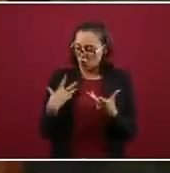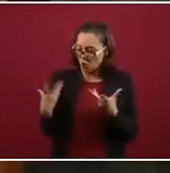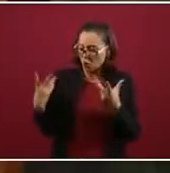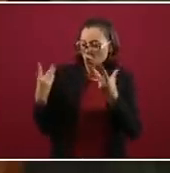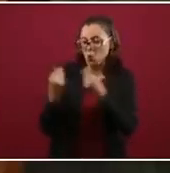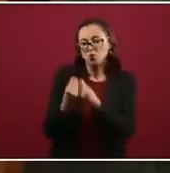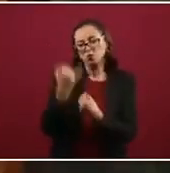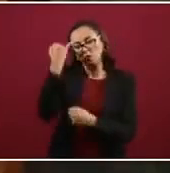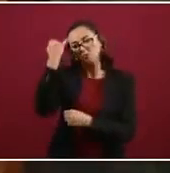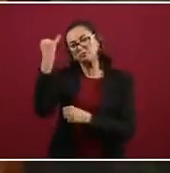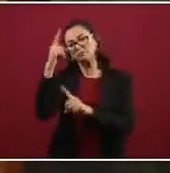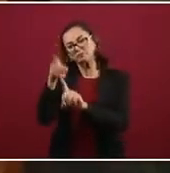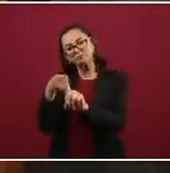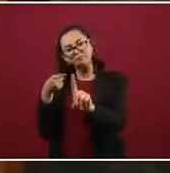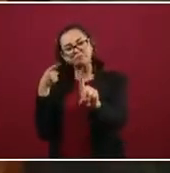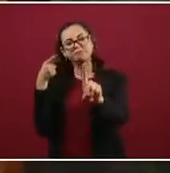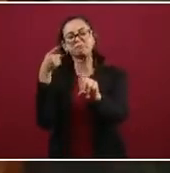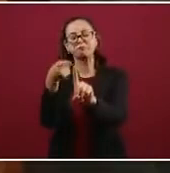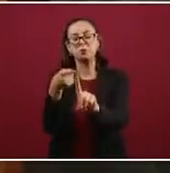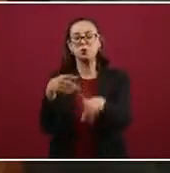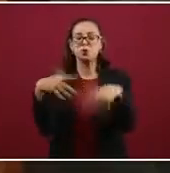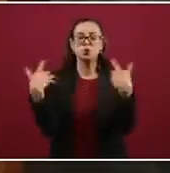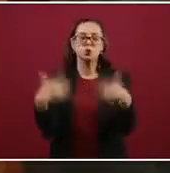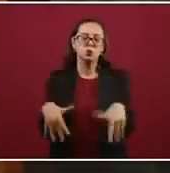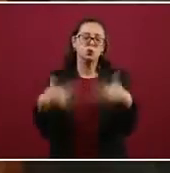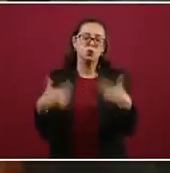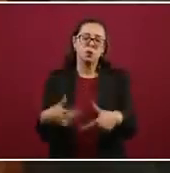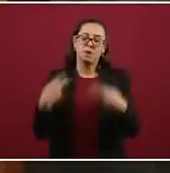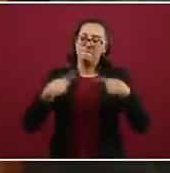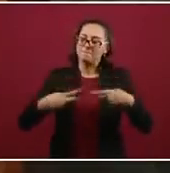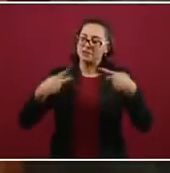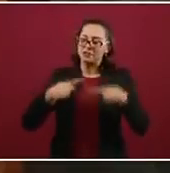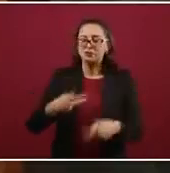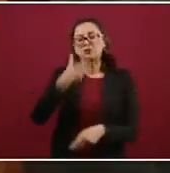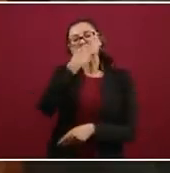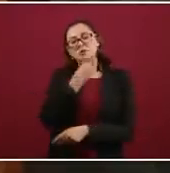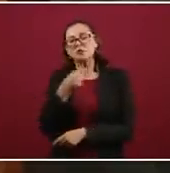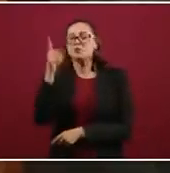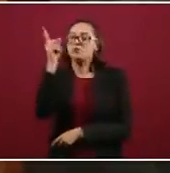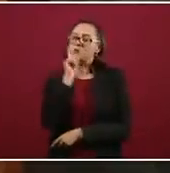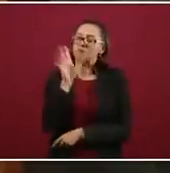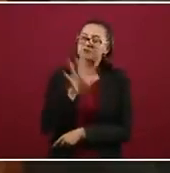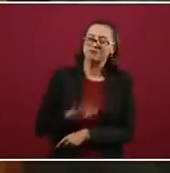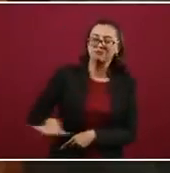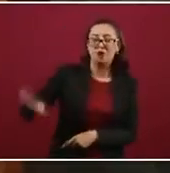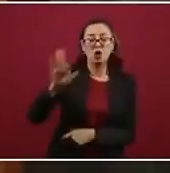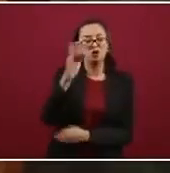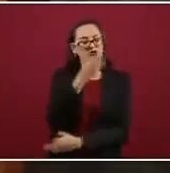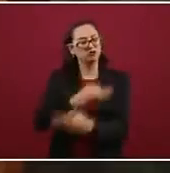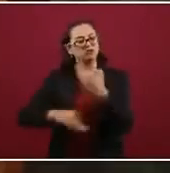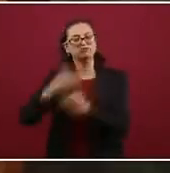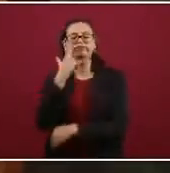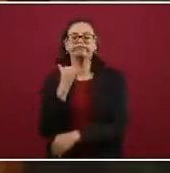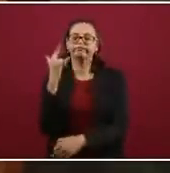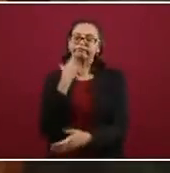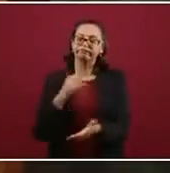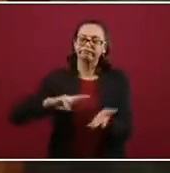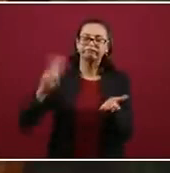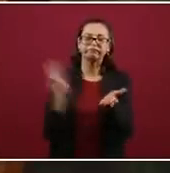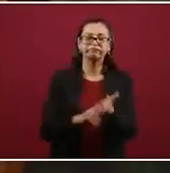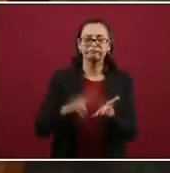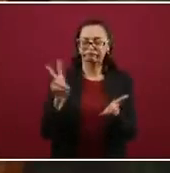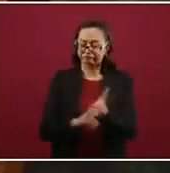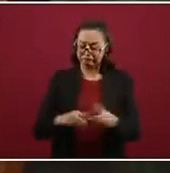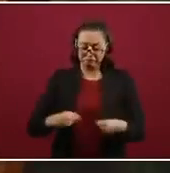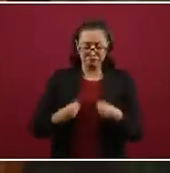ideario político da un valor especial a la lucha de todos estos hombres y mujeres que entregaron su vida en la búsqueda de